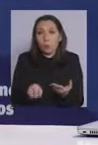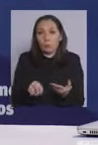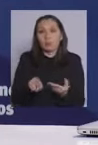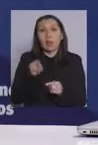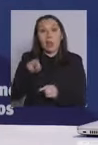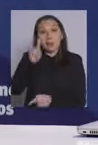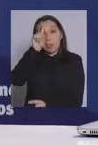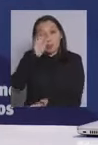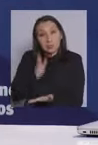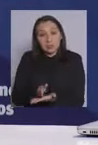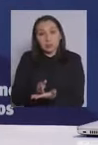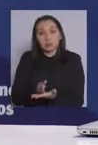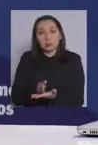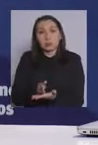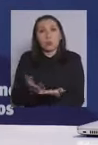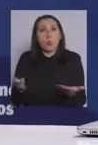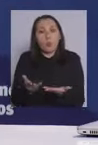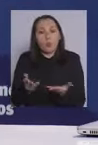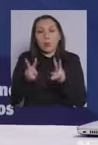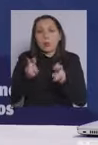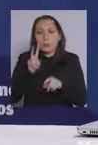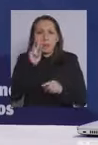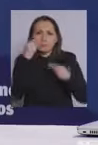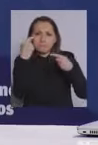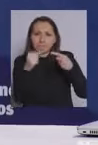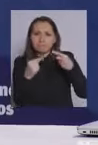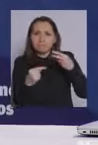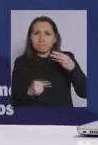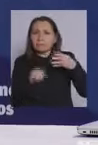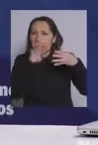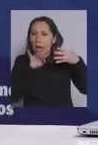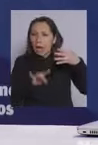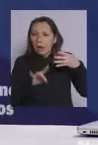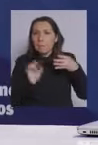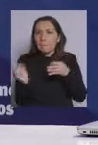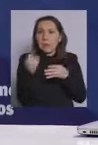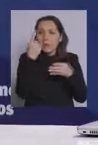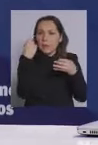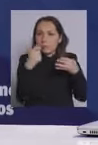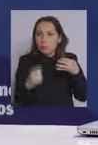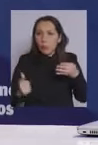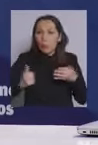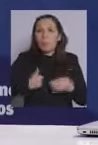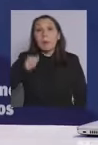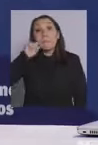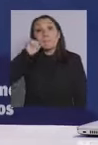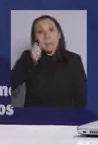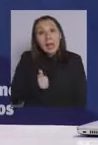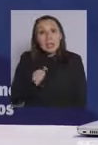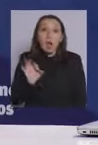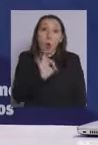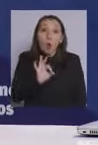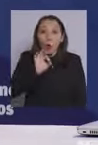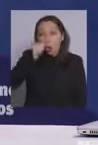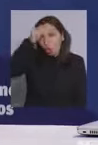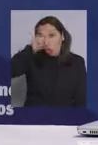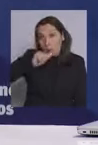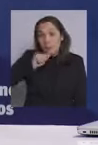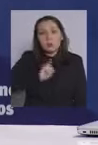esa decisión se toma en base a una serie de parámetros y mañana o los